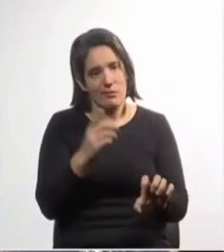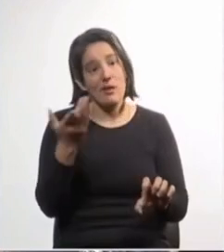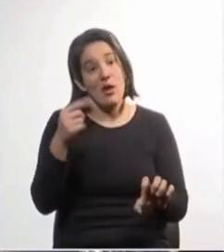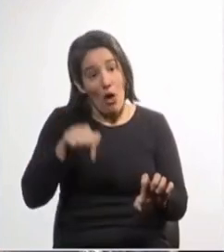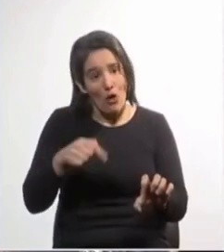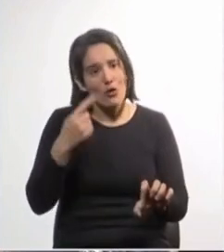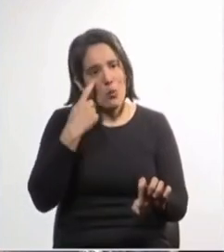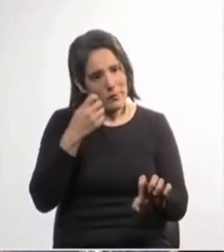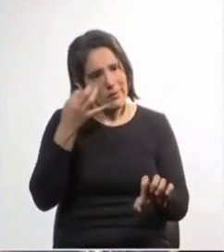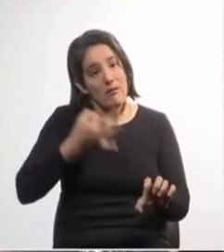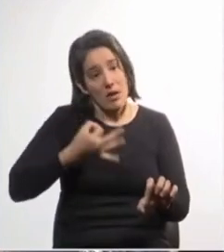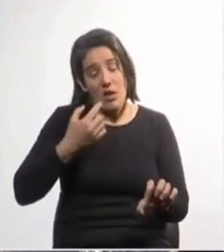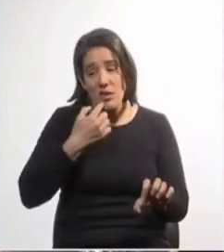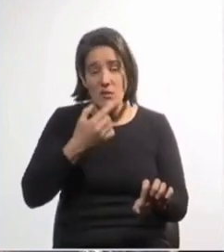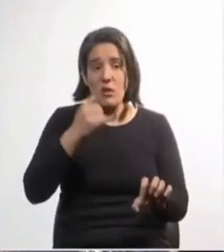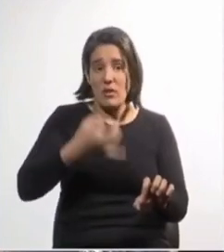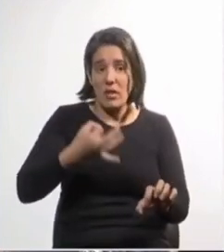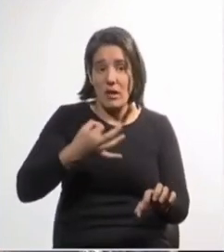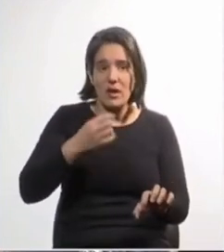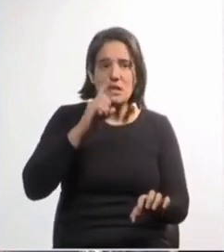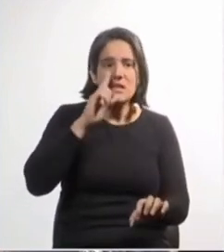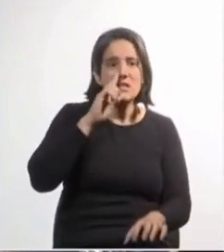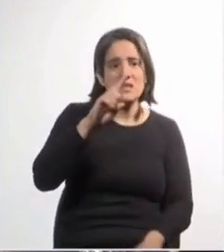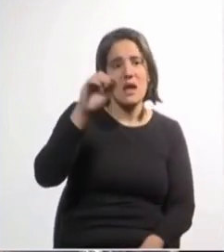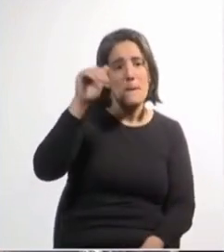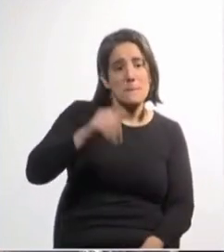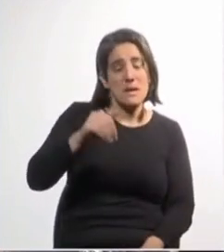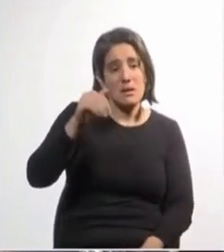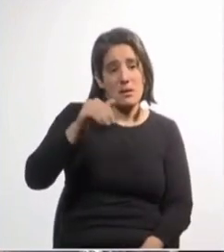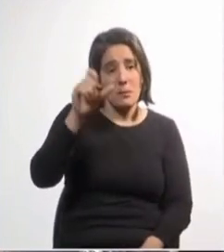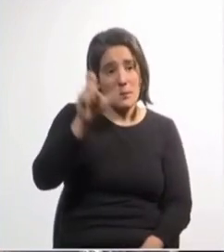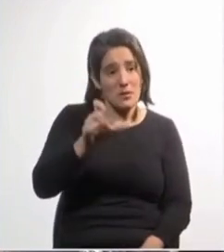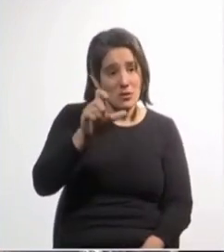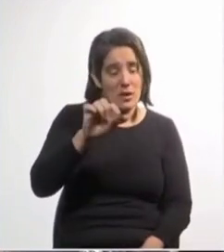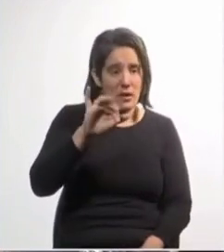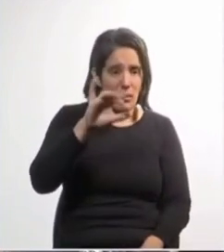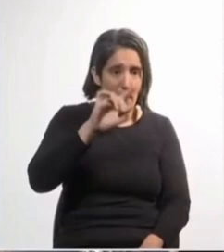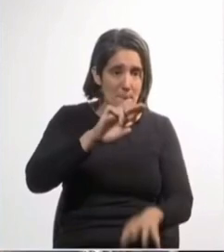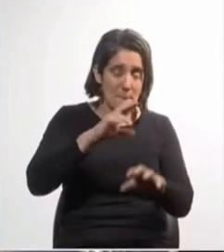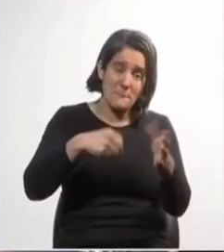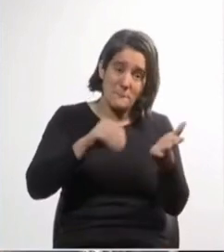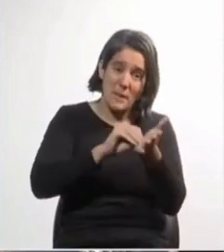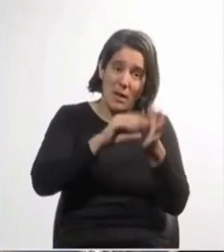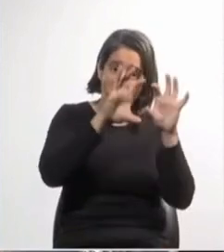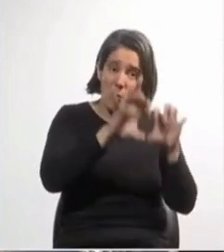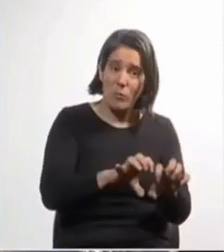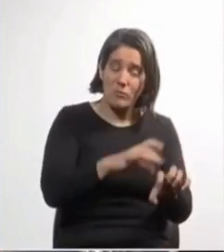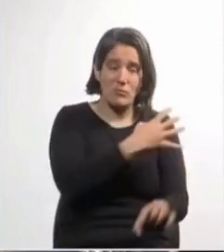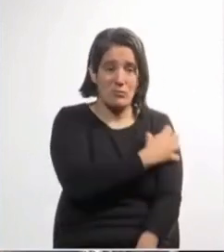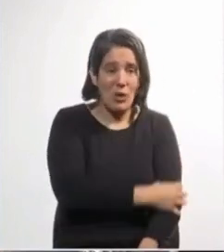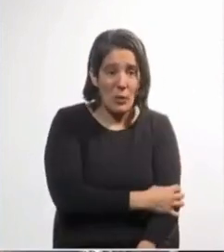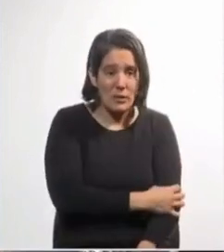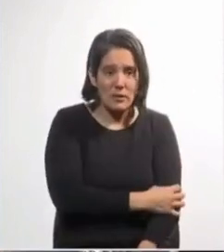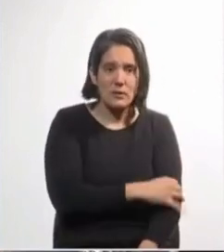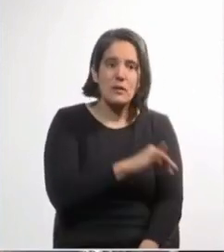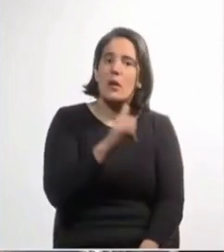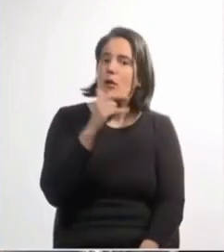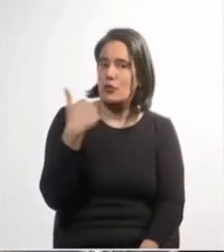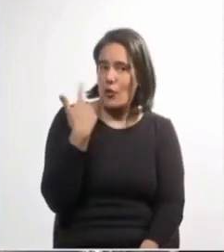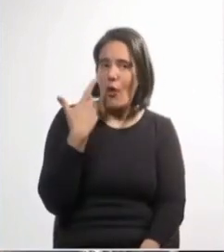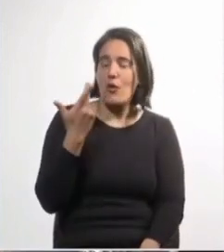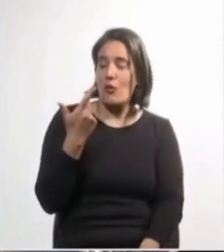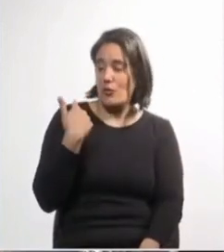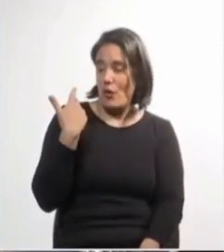sucedió. Cayeron 100.000 personas en la pobreza a pesar de las alertas. Y bueno, recomponer la